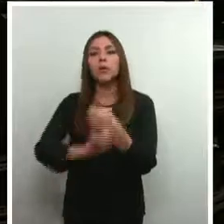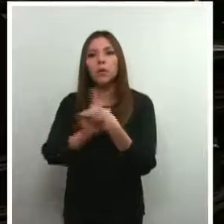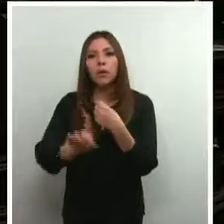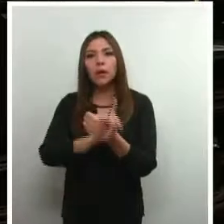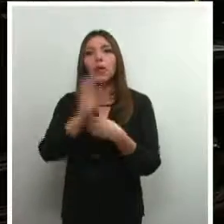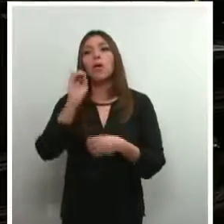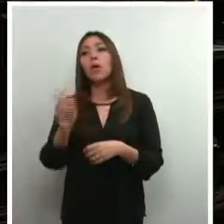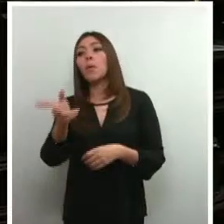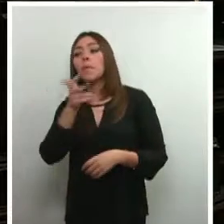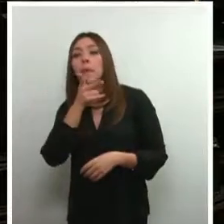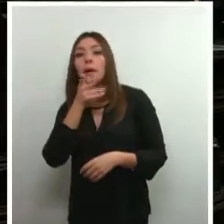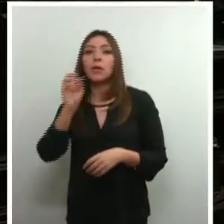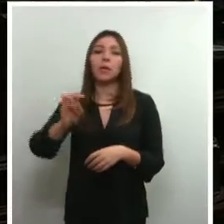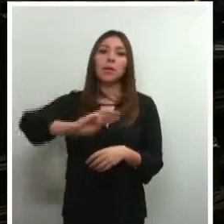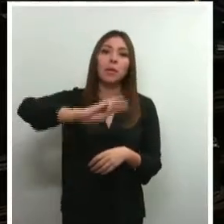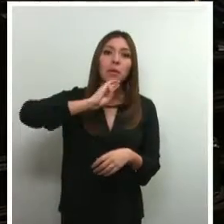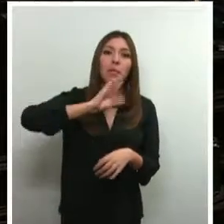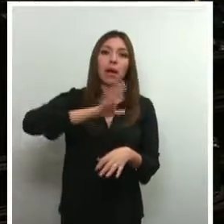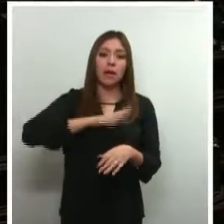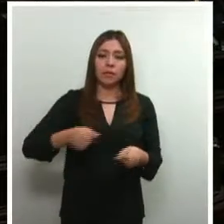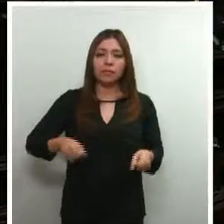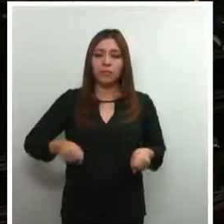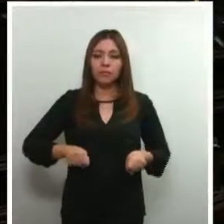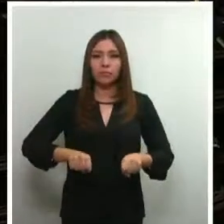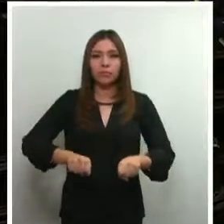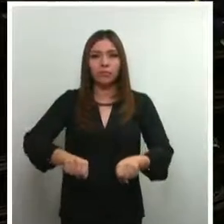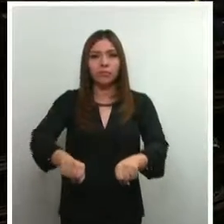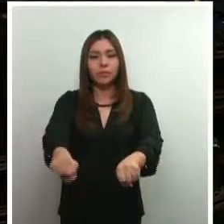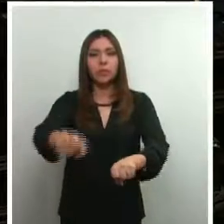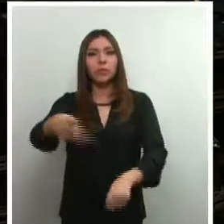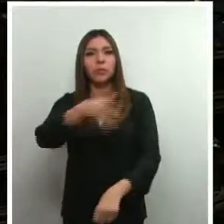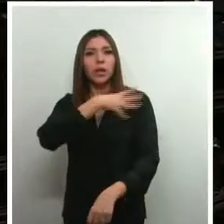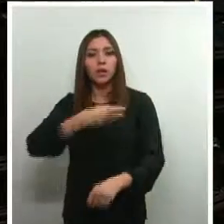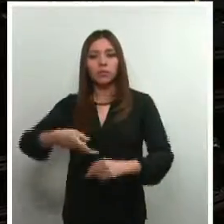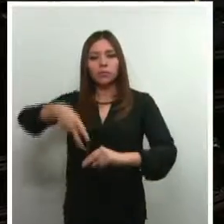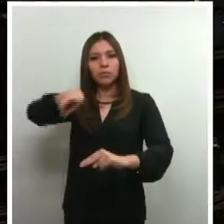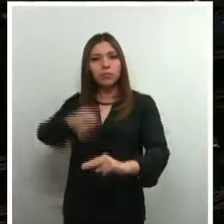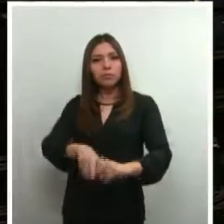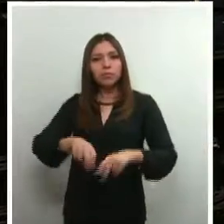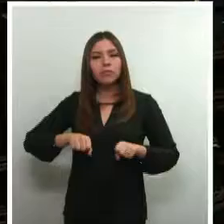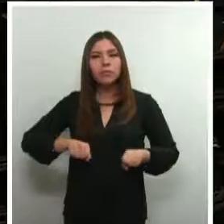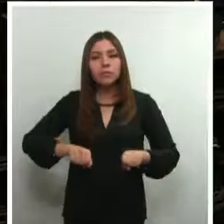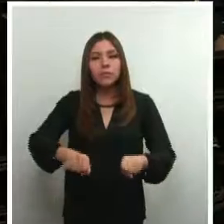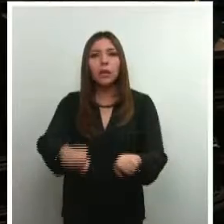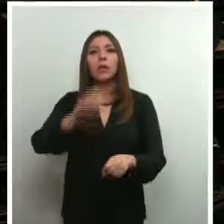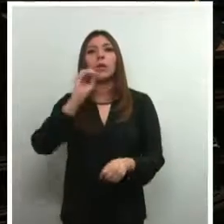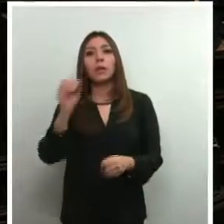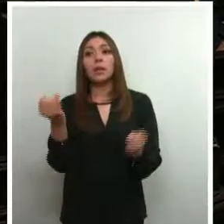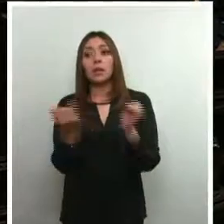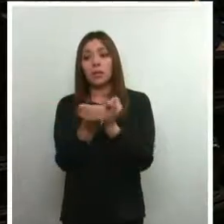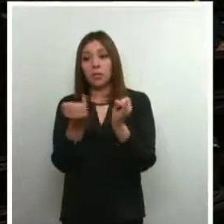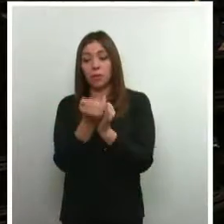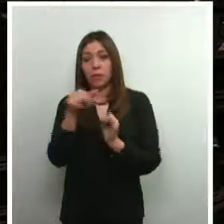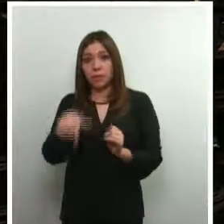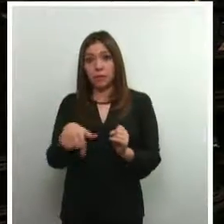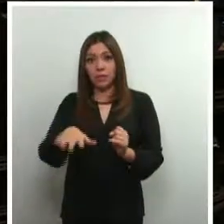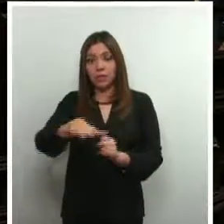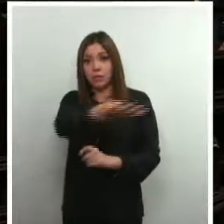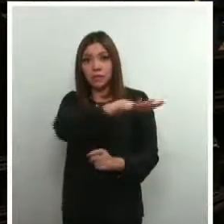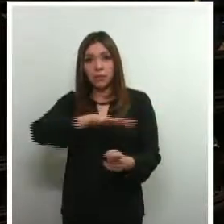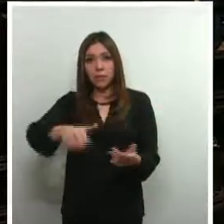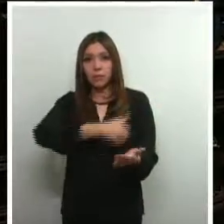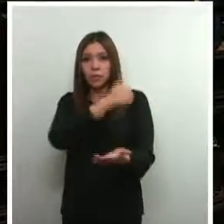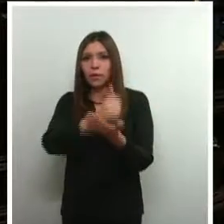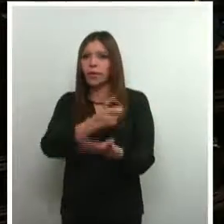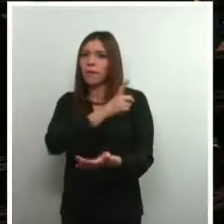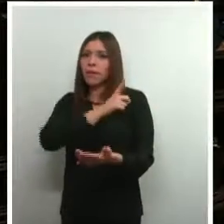madres que conducen carriolas o que trasladan a sus hijos, y que también las ciudades tienen que ser para